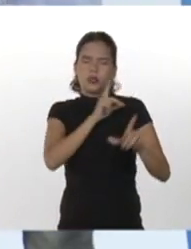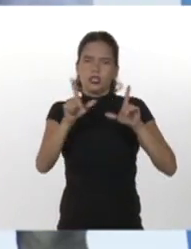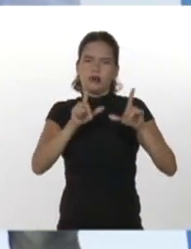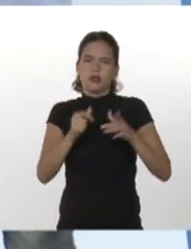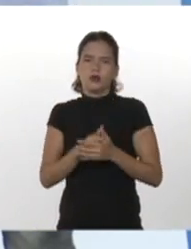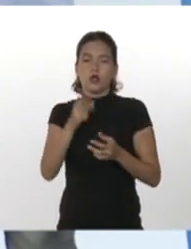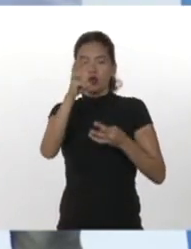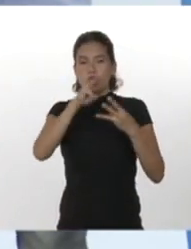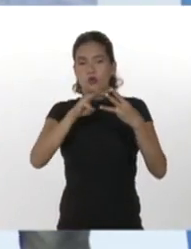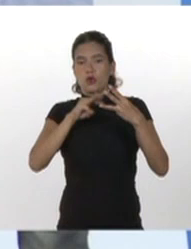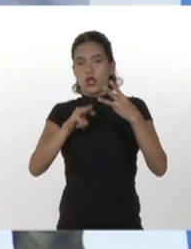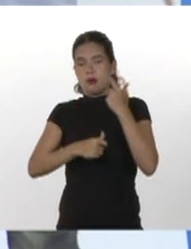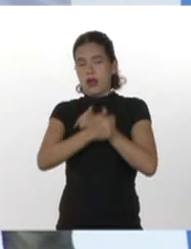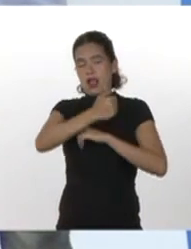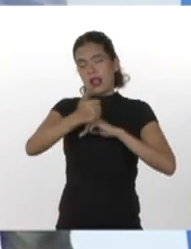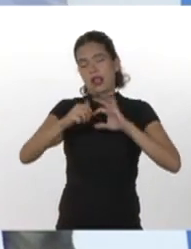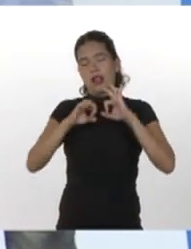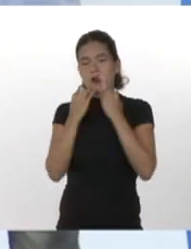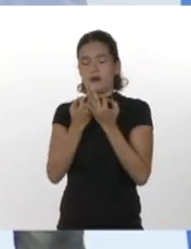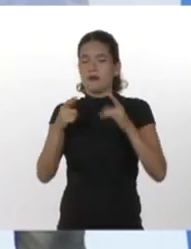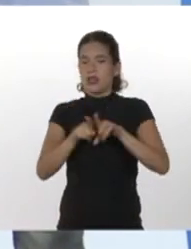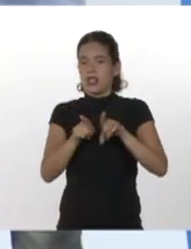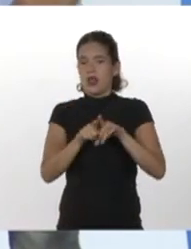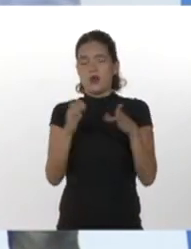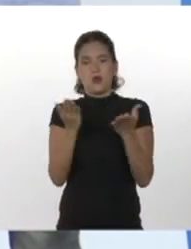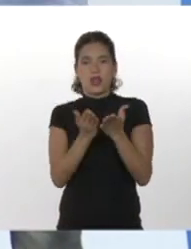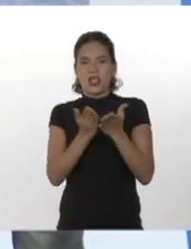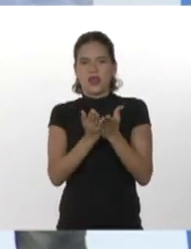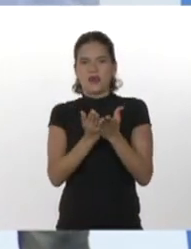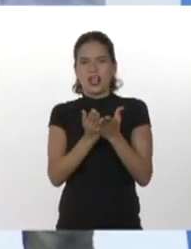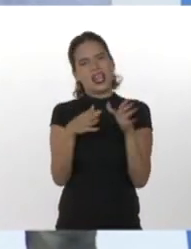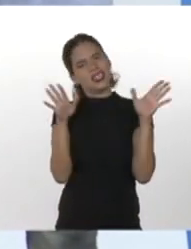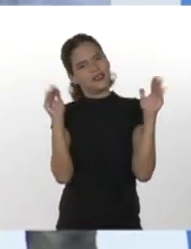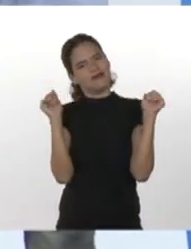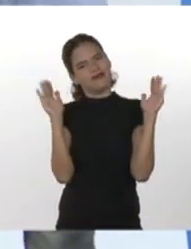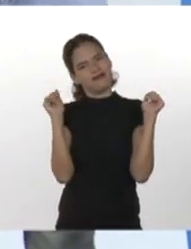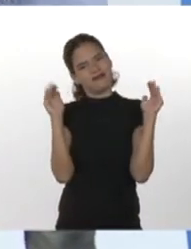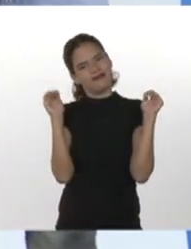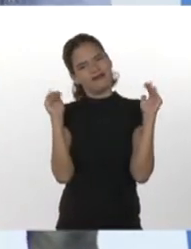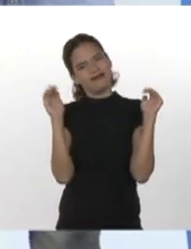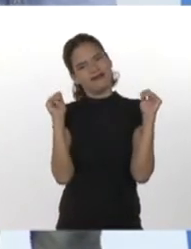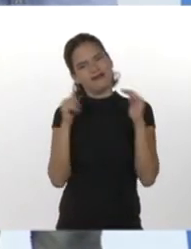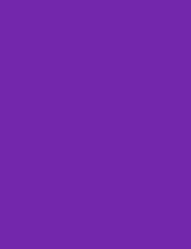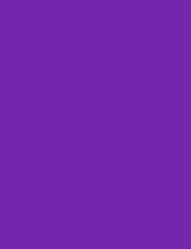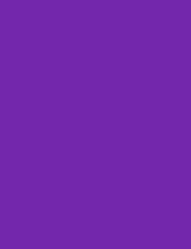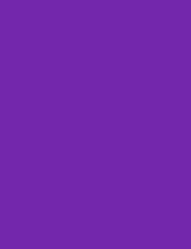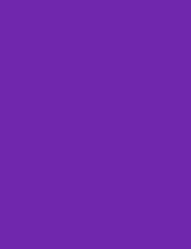canal Vive TV. Con tu programa favorito, Cada familia, una escuela.